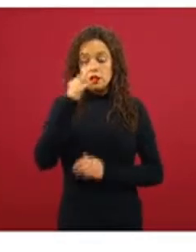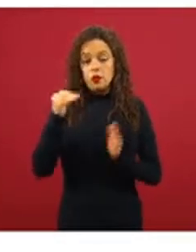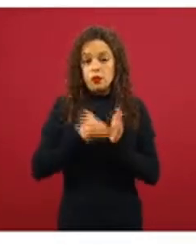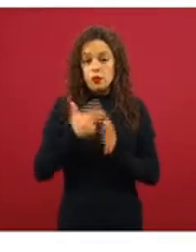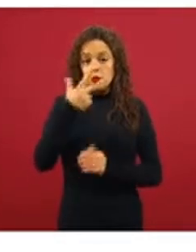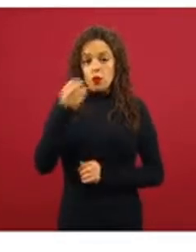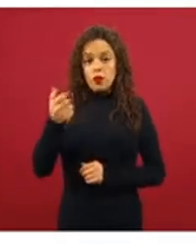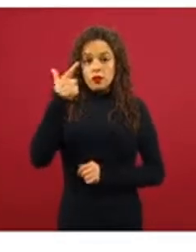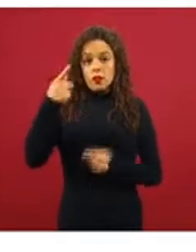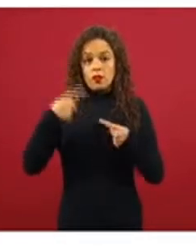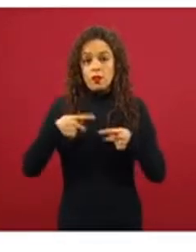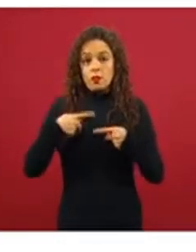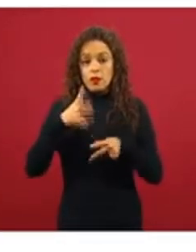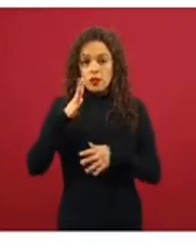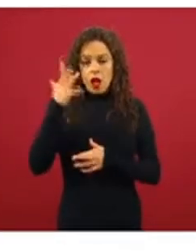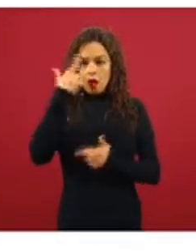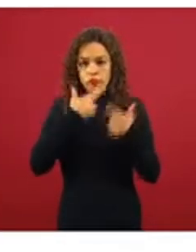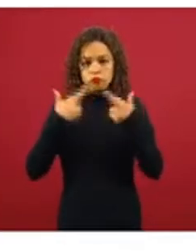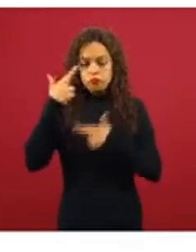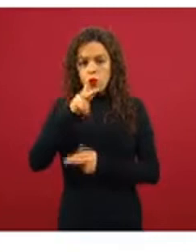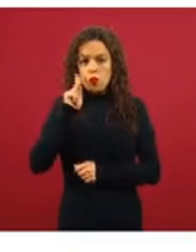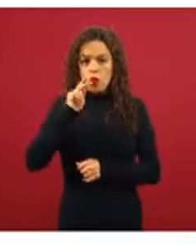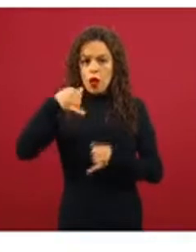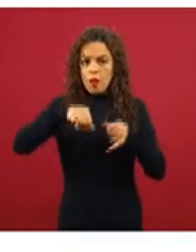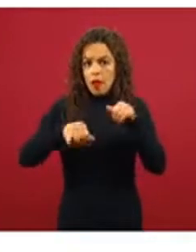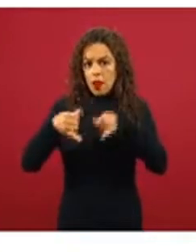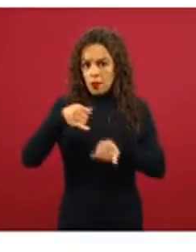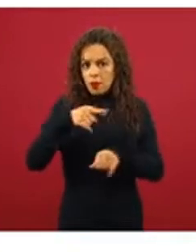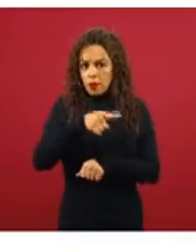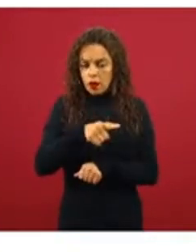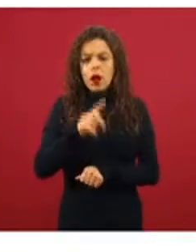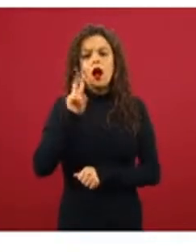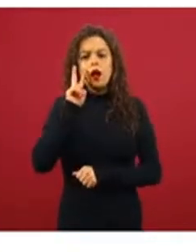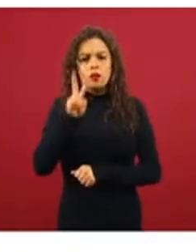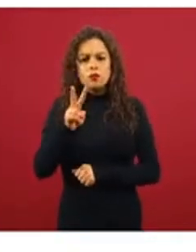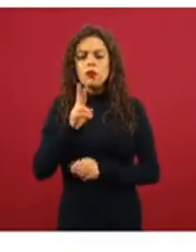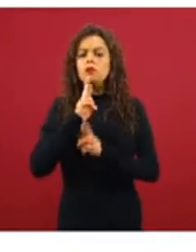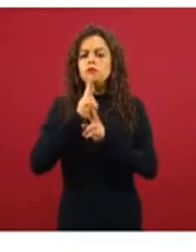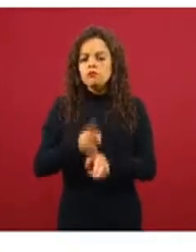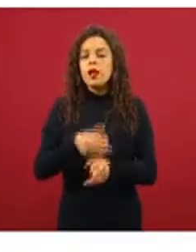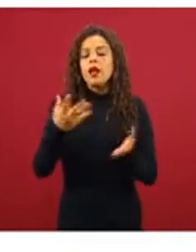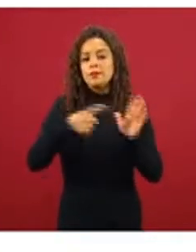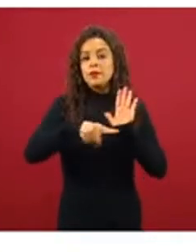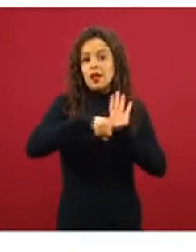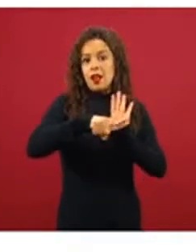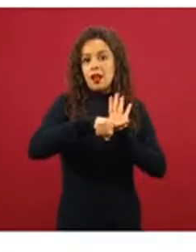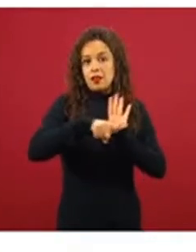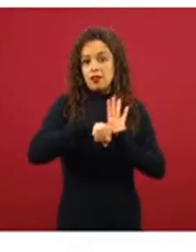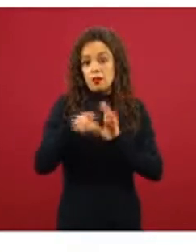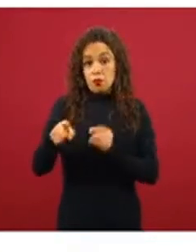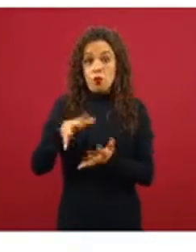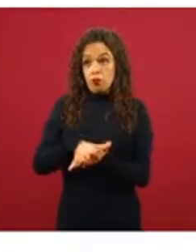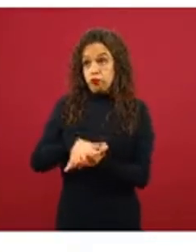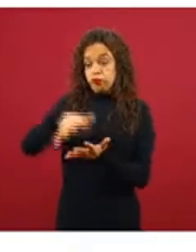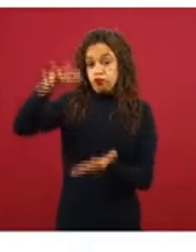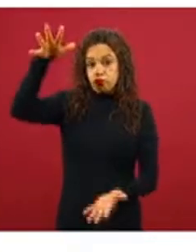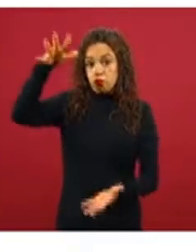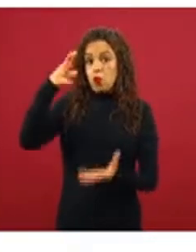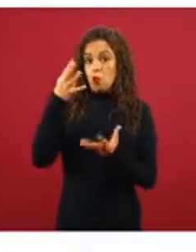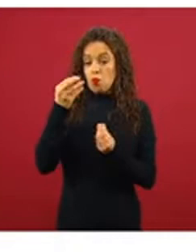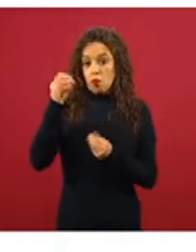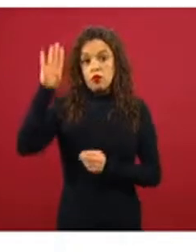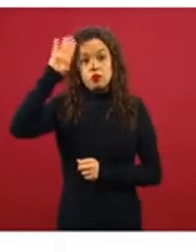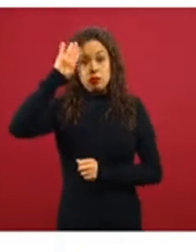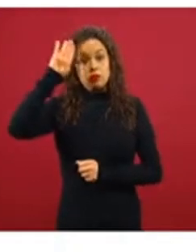personas que se realizaron la prueba, lo cual es una cantidad bastante importante, es prácticamente